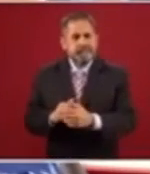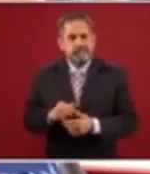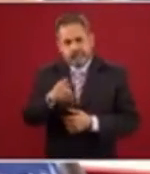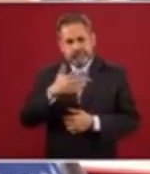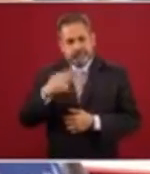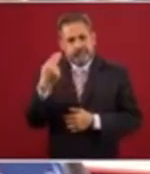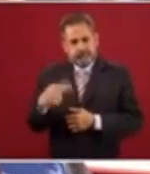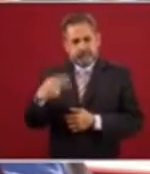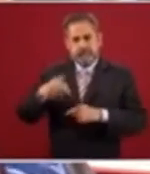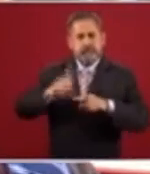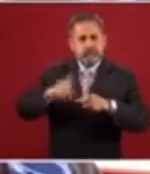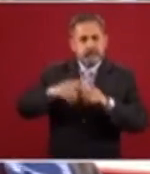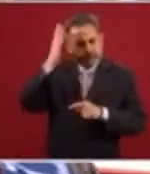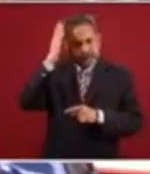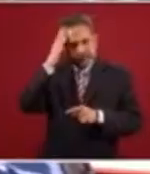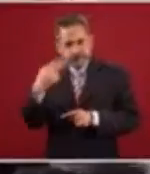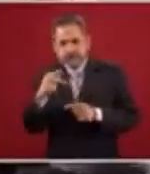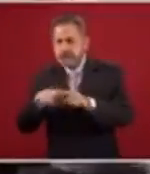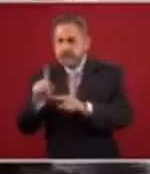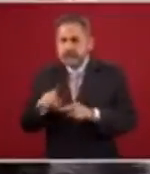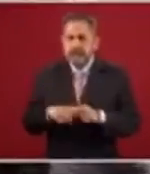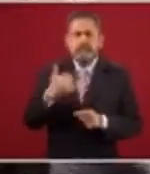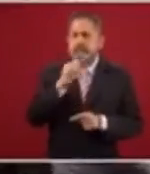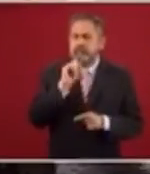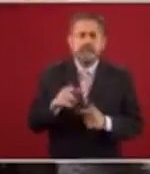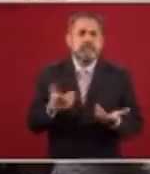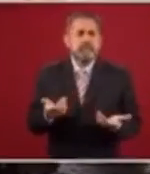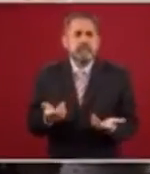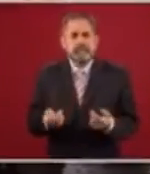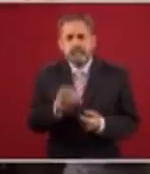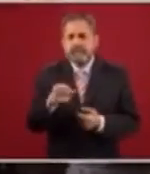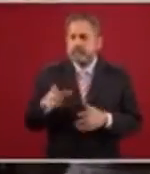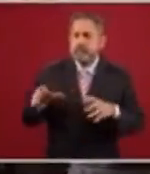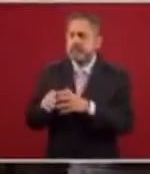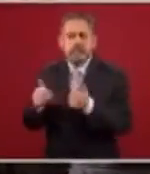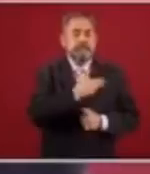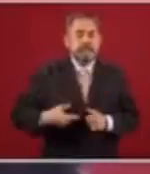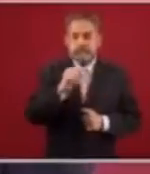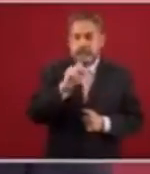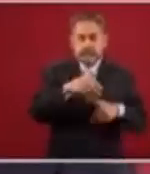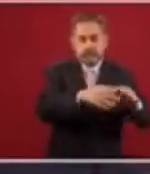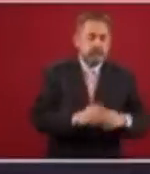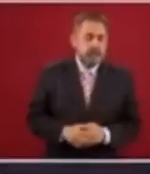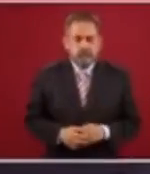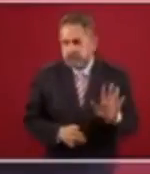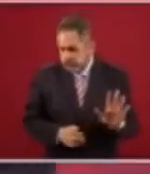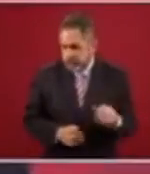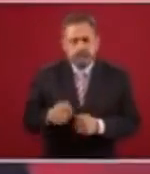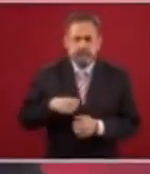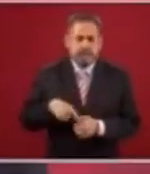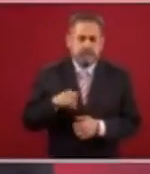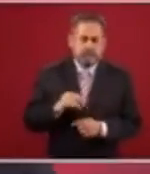tiene nombres de estos líderes y sobre todo a qué intereses políticos responden. Sí, no tenemos nosotros